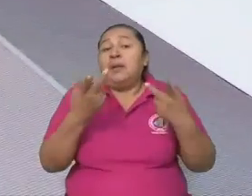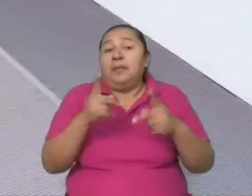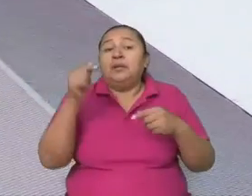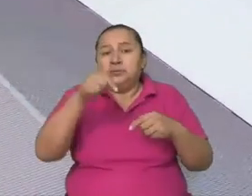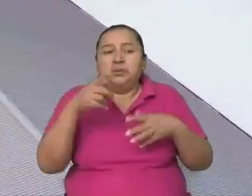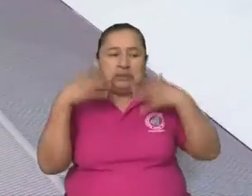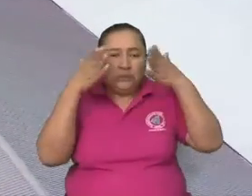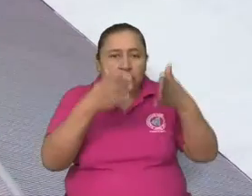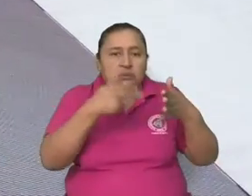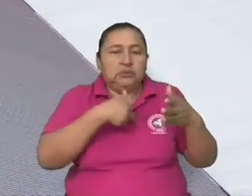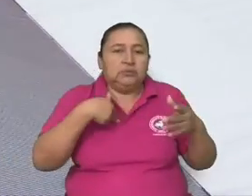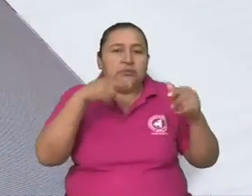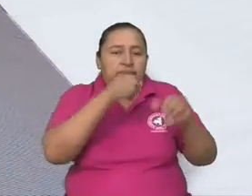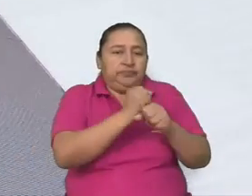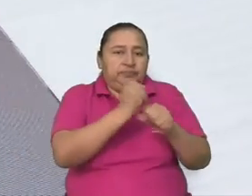vamos a dar